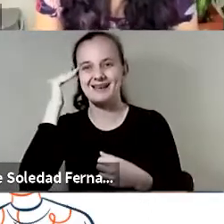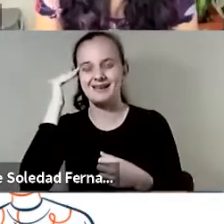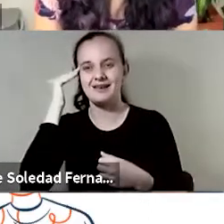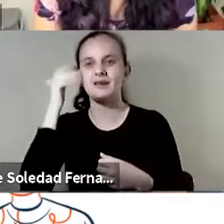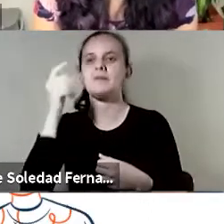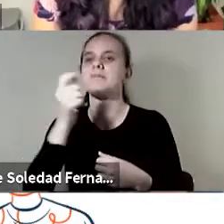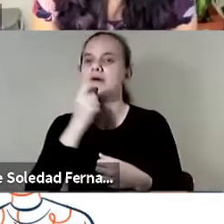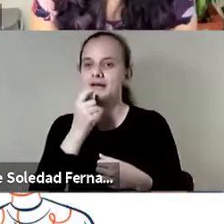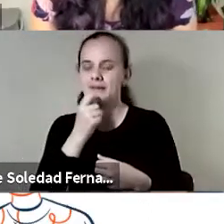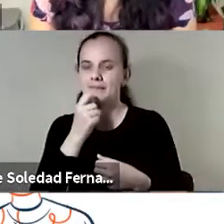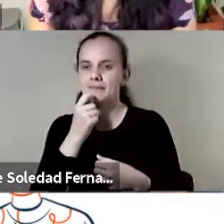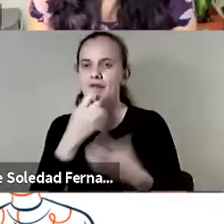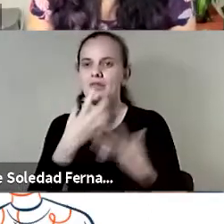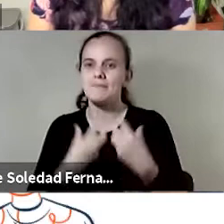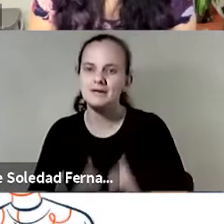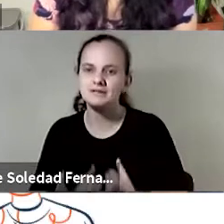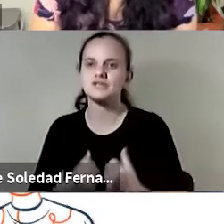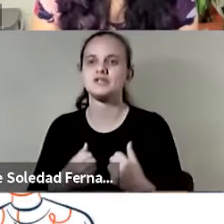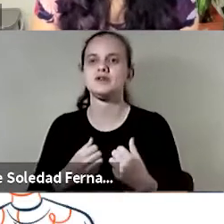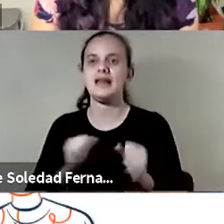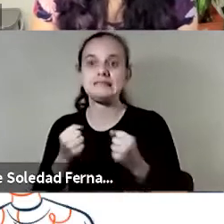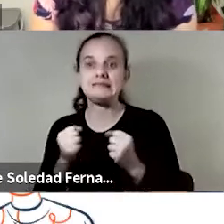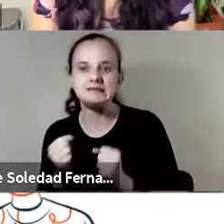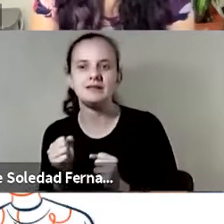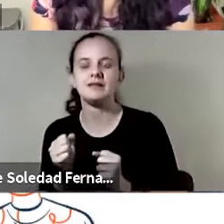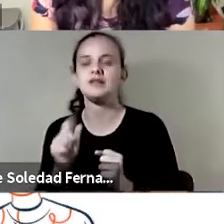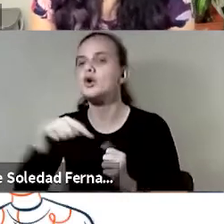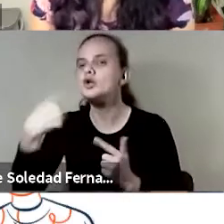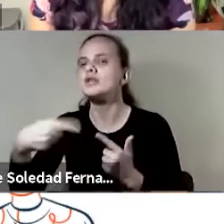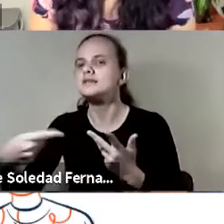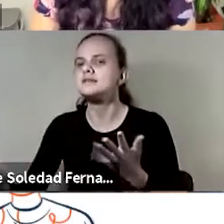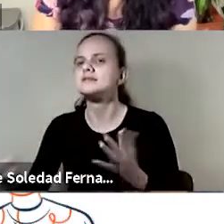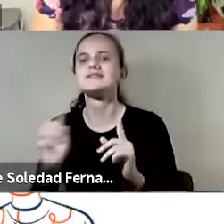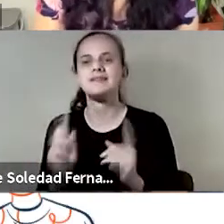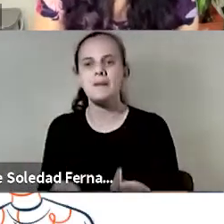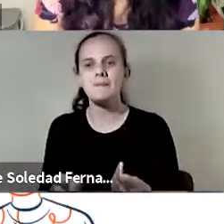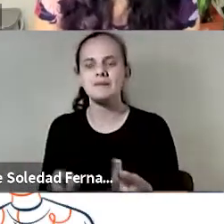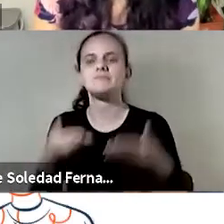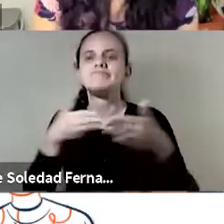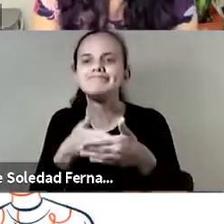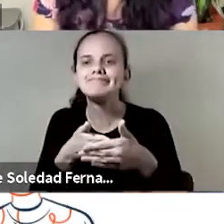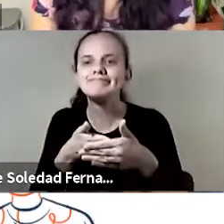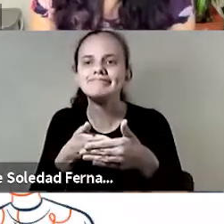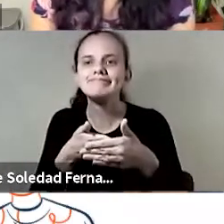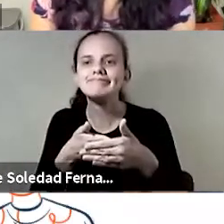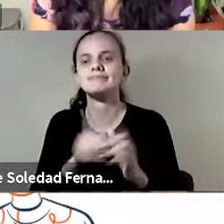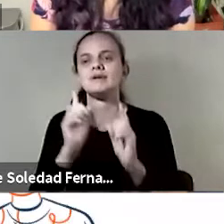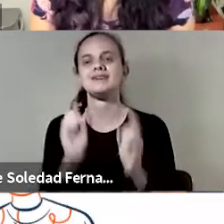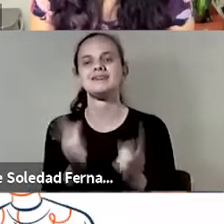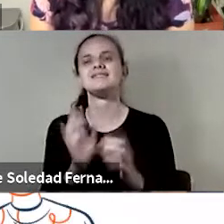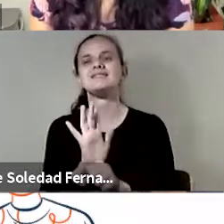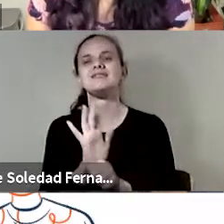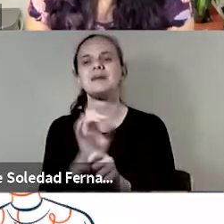discapacidades relacionadas a la salud mental, ¿no? Entonces, por ejemplo, son considerados como discapacidades la depresión, la ansiedad y otras cosas que